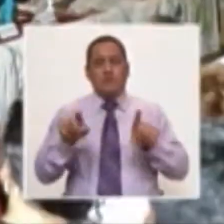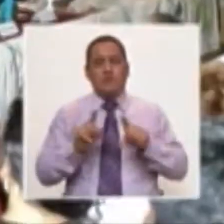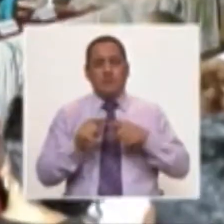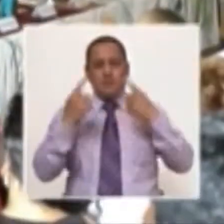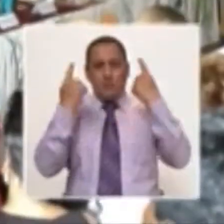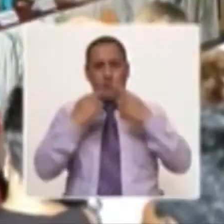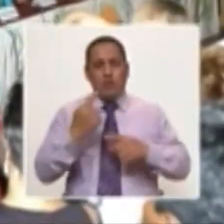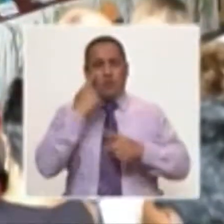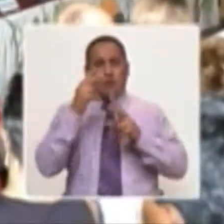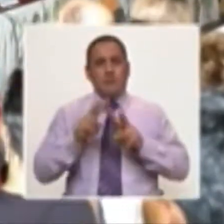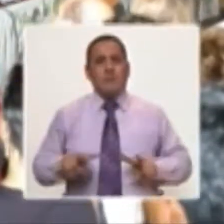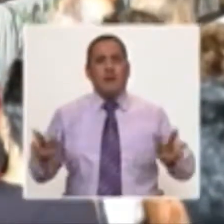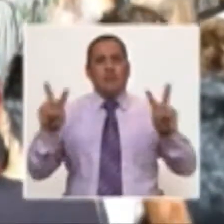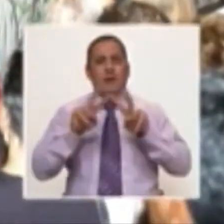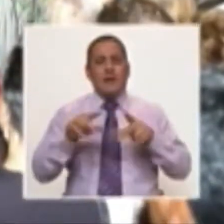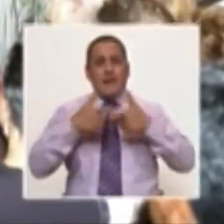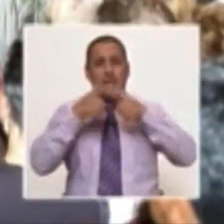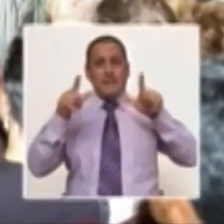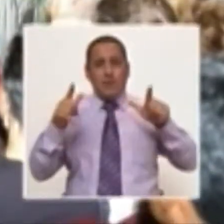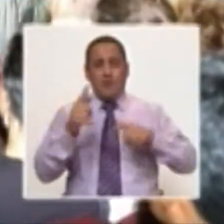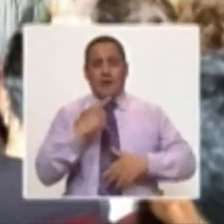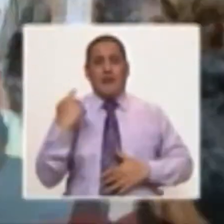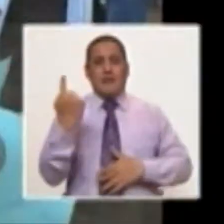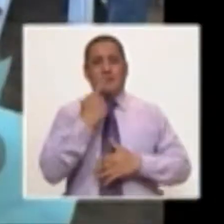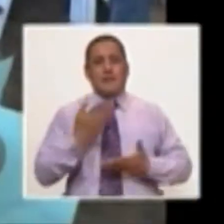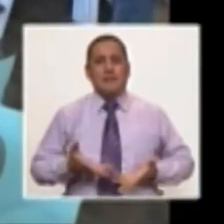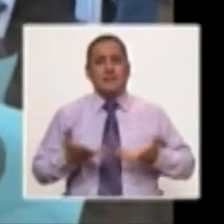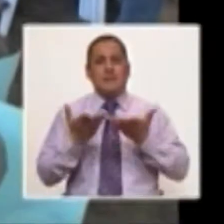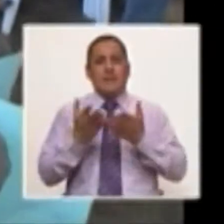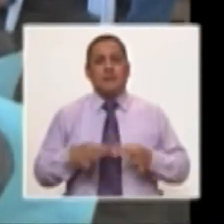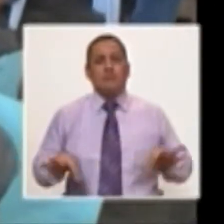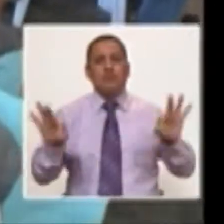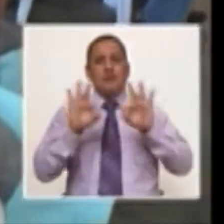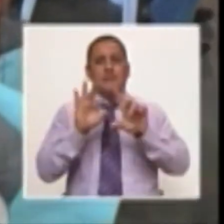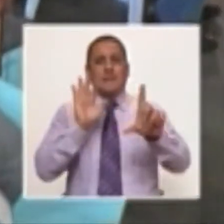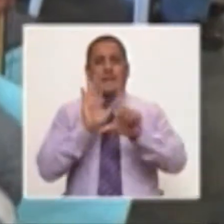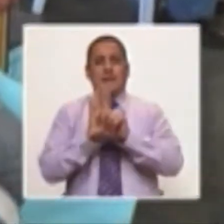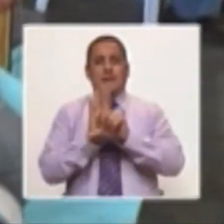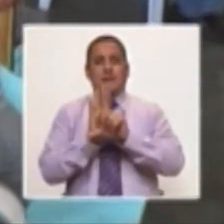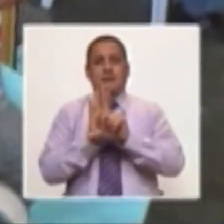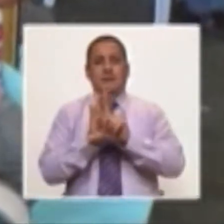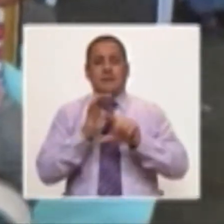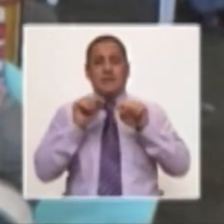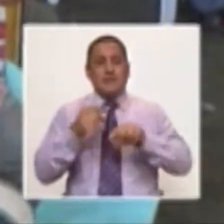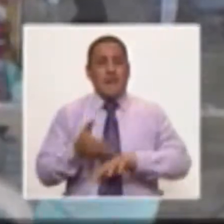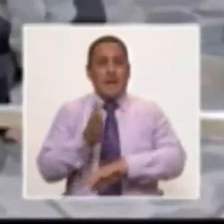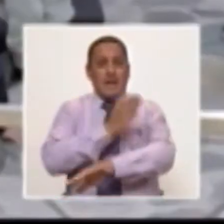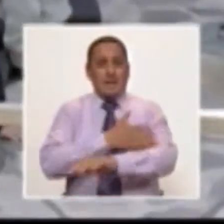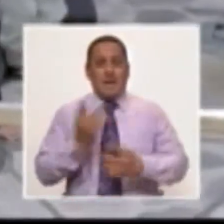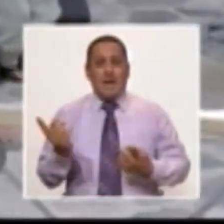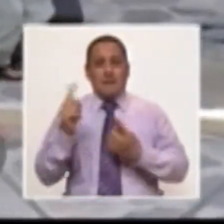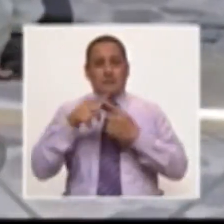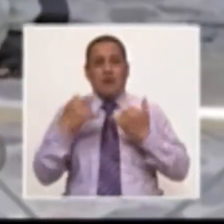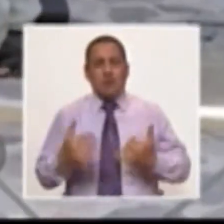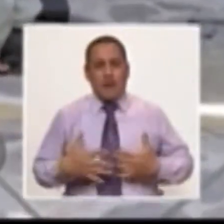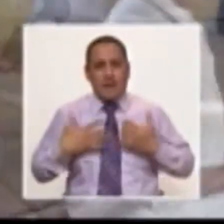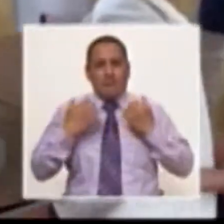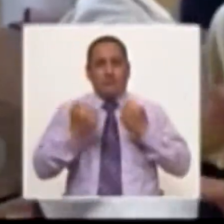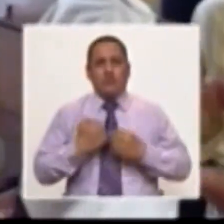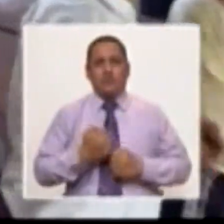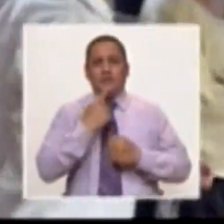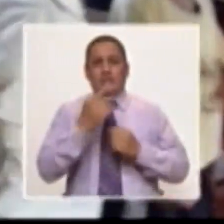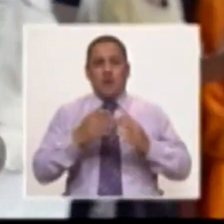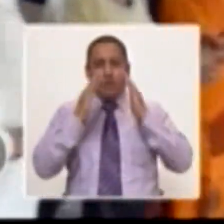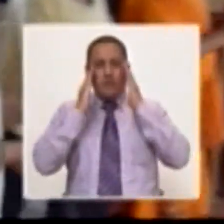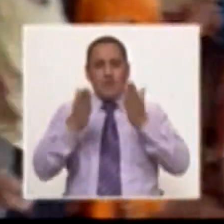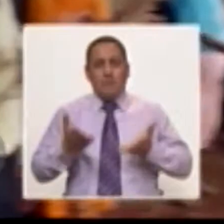iniciativa por reconocer y valorar las lenguas nativas toma importancia de ley. Desde ese entonces hasta hoy, los esfuerzos